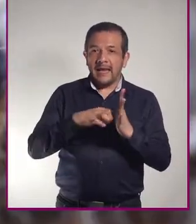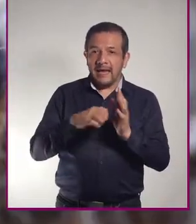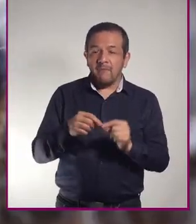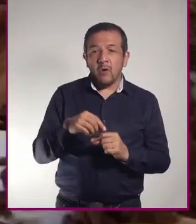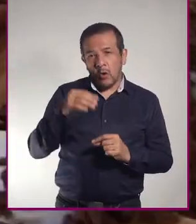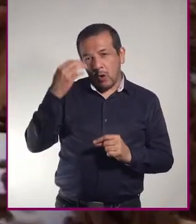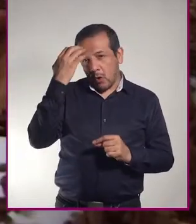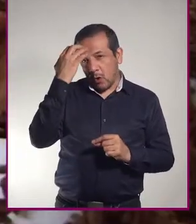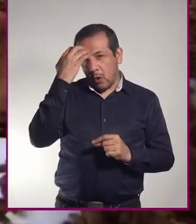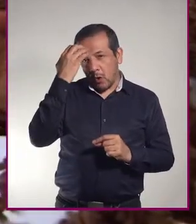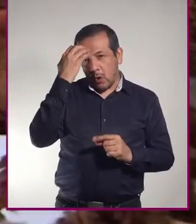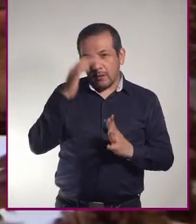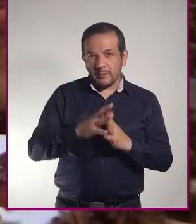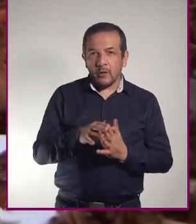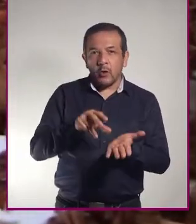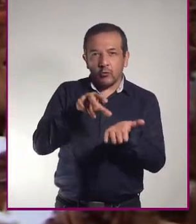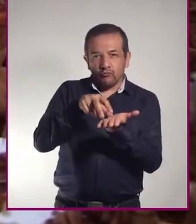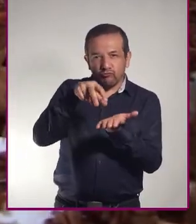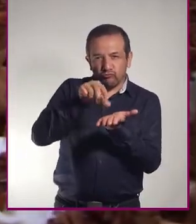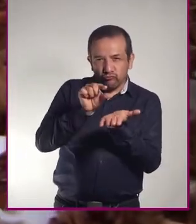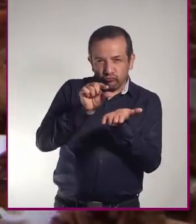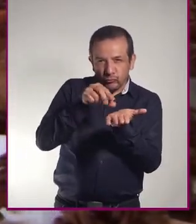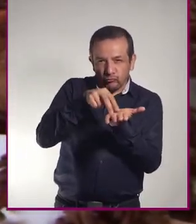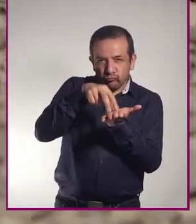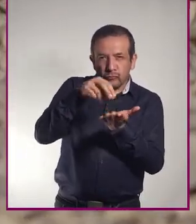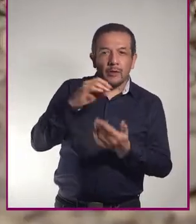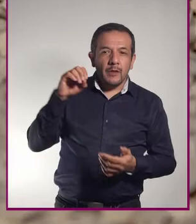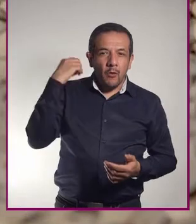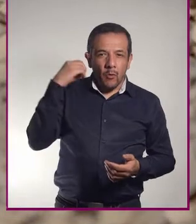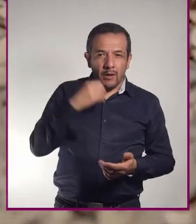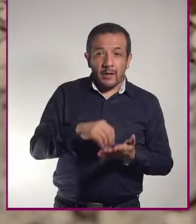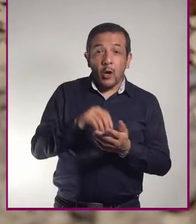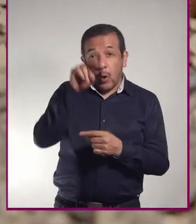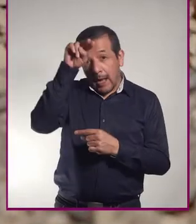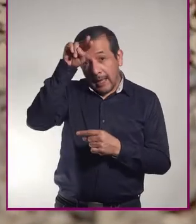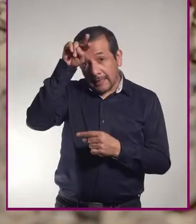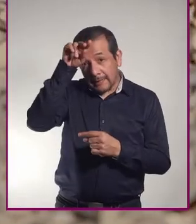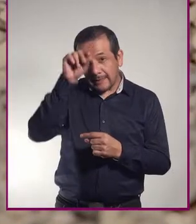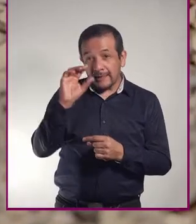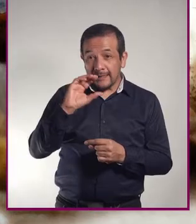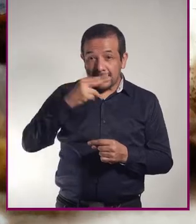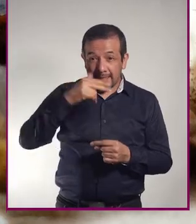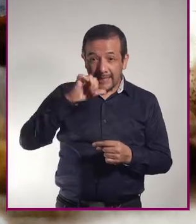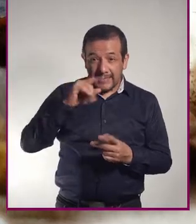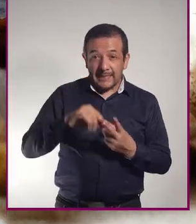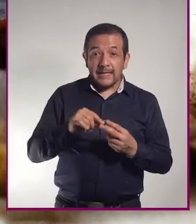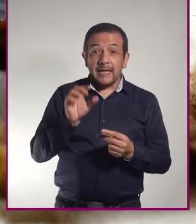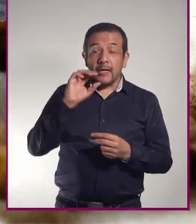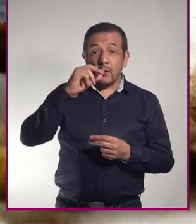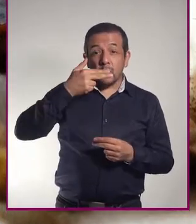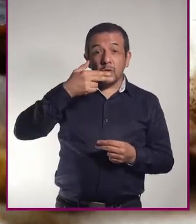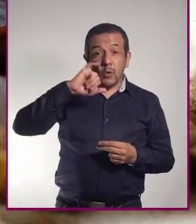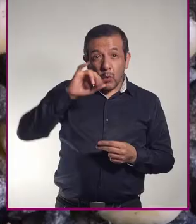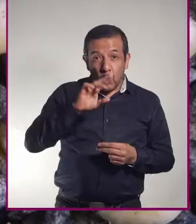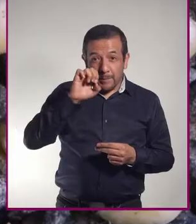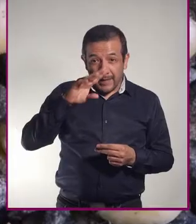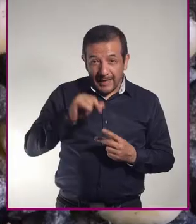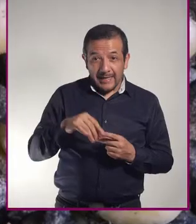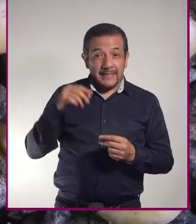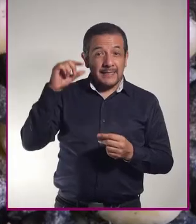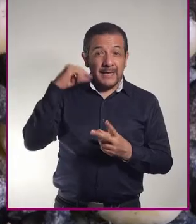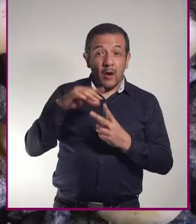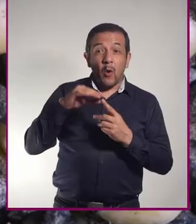los más conocidos son los chapulines de Oaxaca, las hormigas chicatanas y los jumiles de Guerrero,